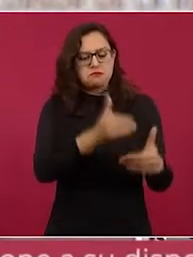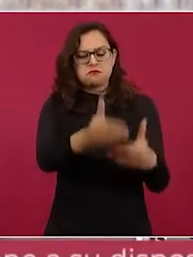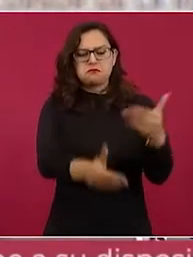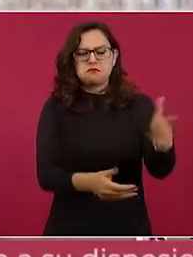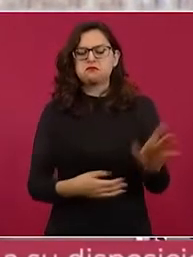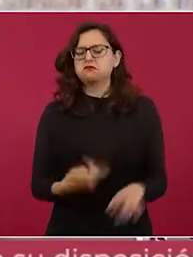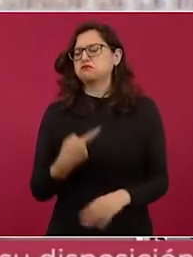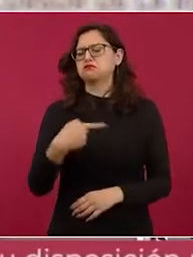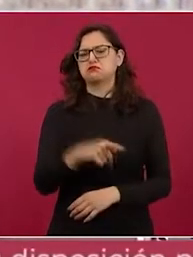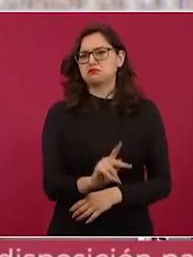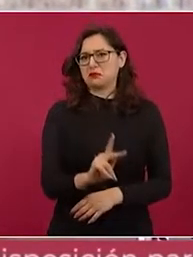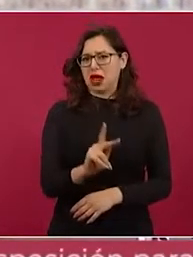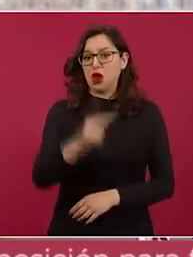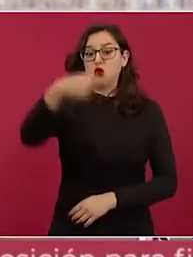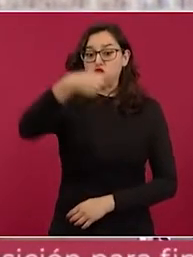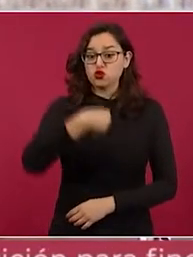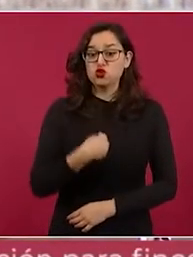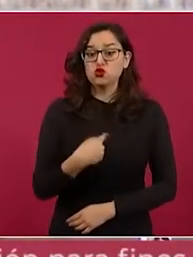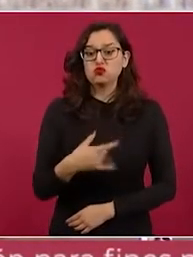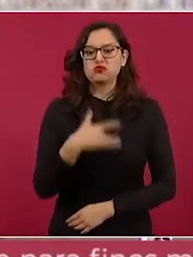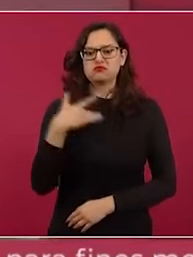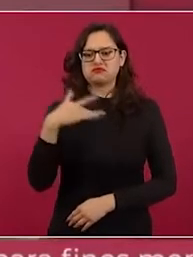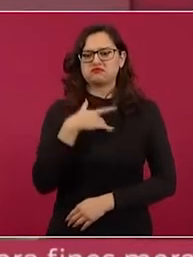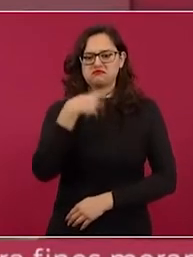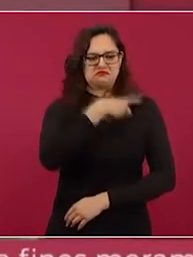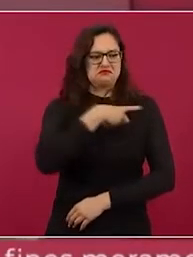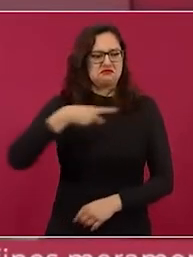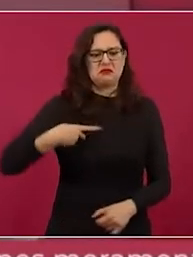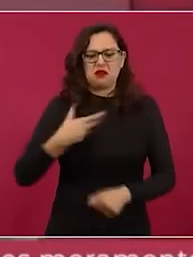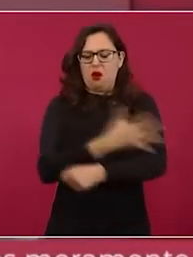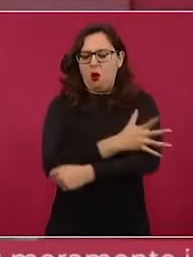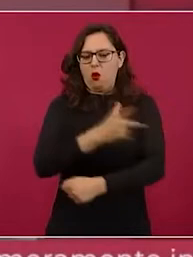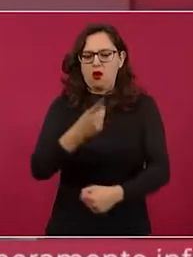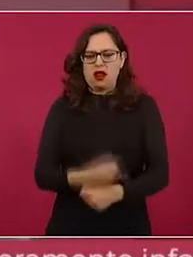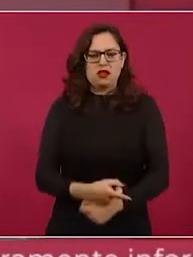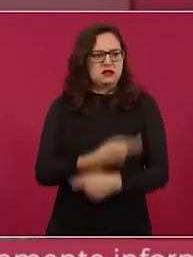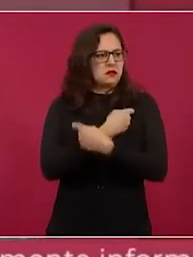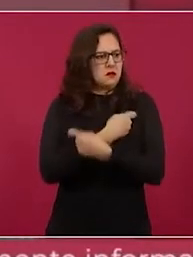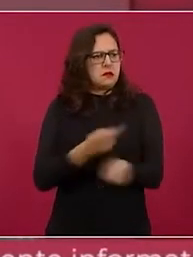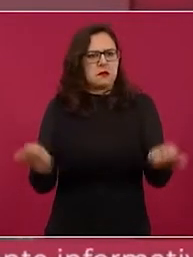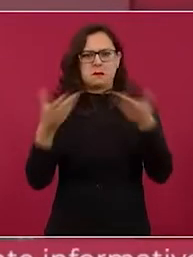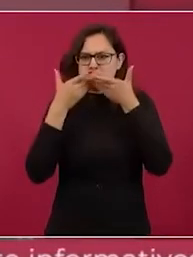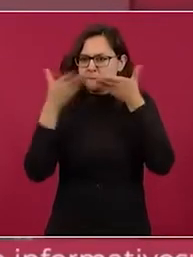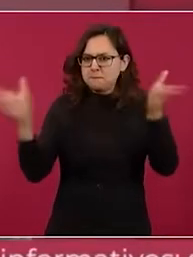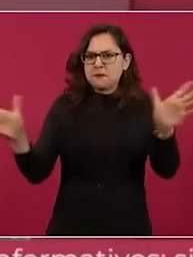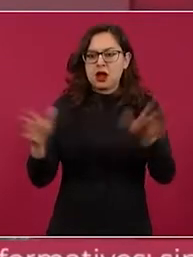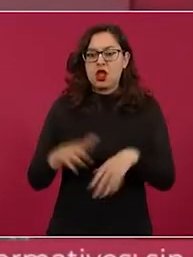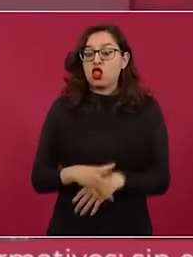partidario de la transparencia por convicción.